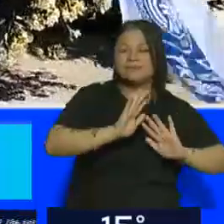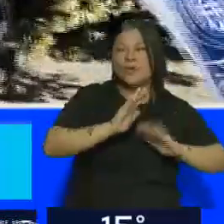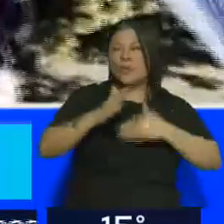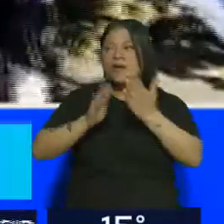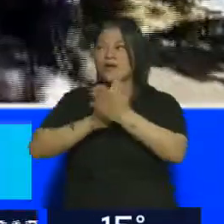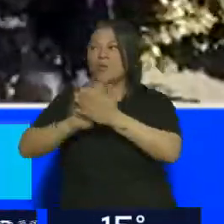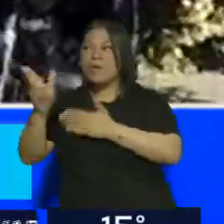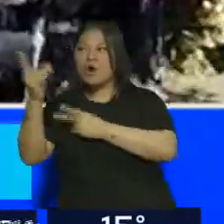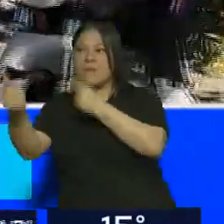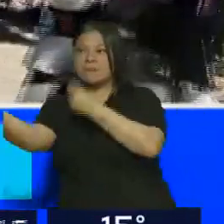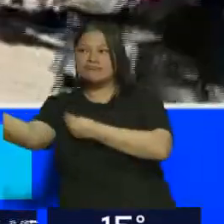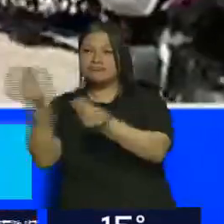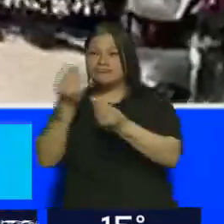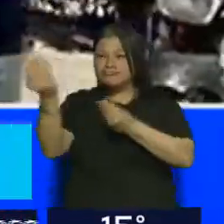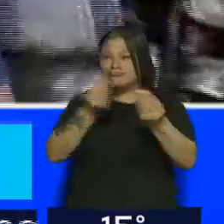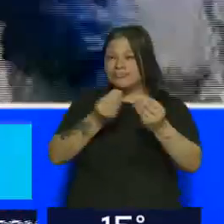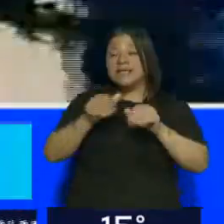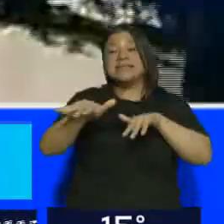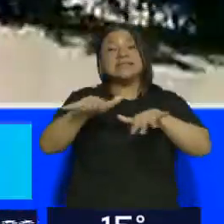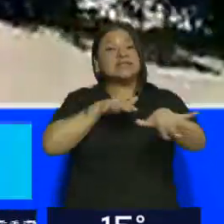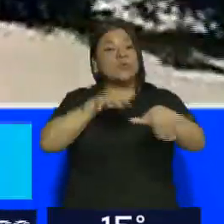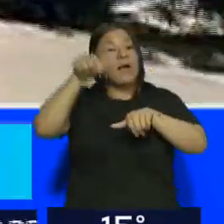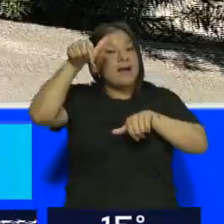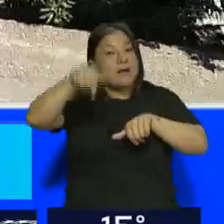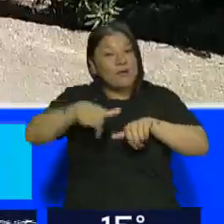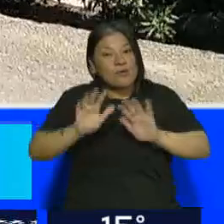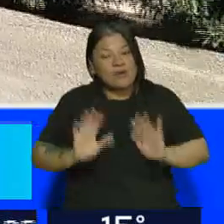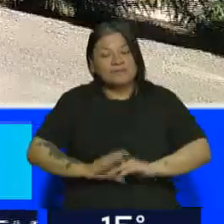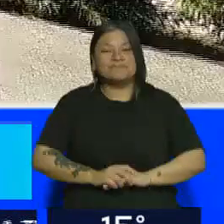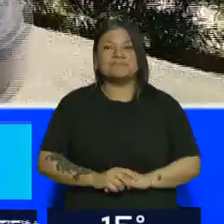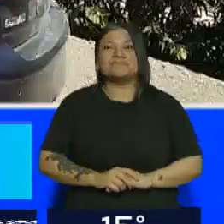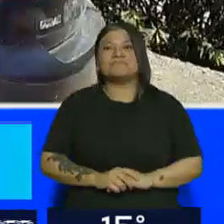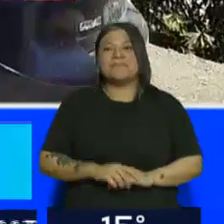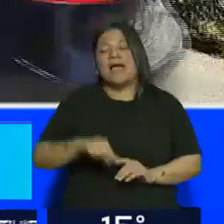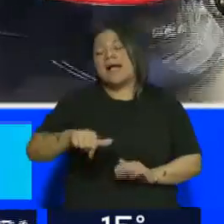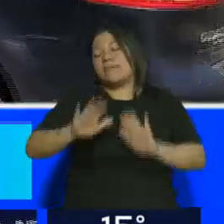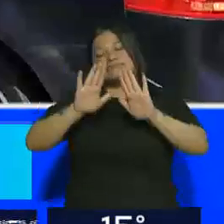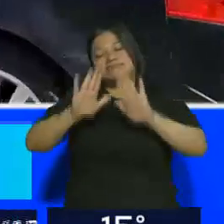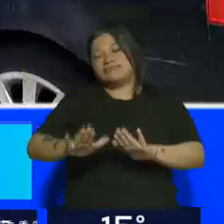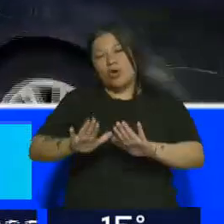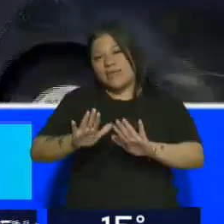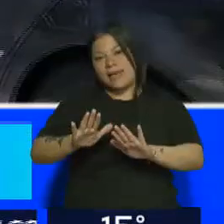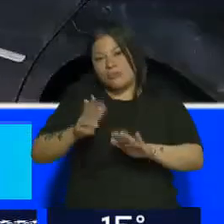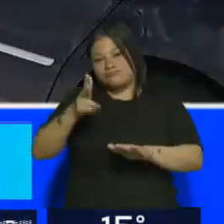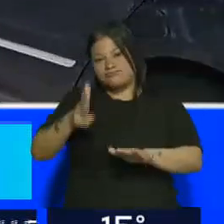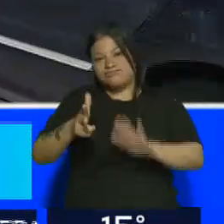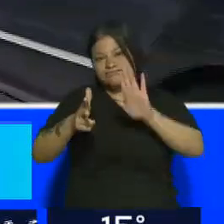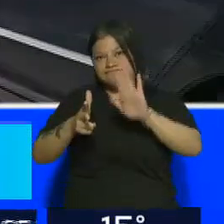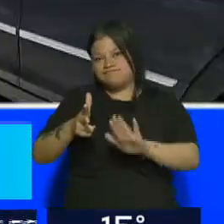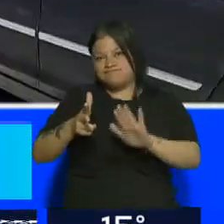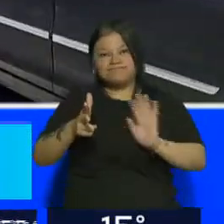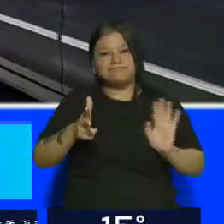reforzar el equipo? Este es el panorama, Dani. Aquí nos vamos a frenar, le decimos a nuestro amigo,